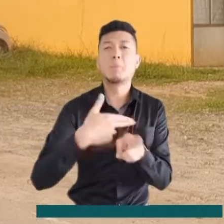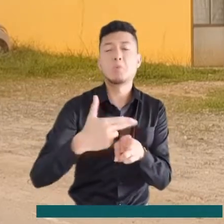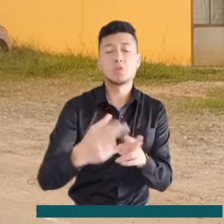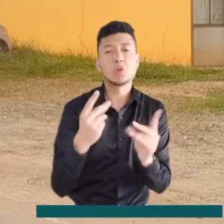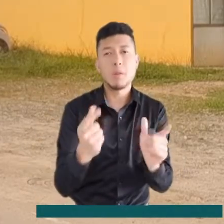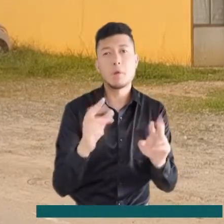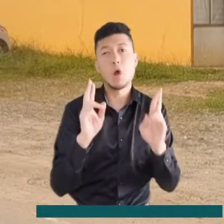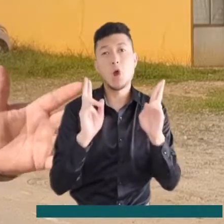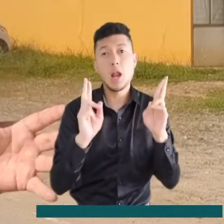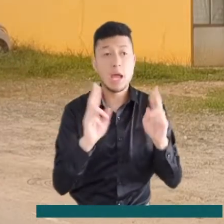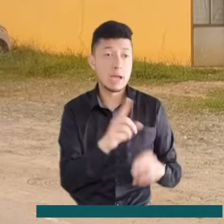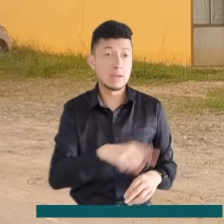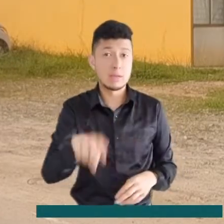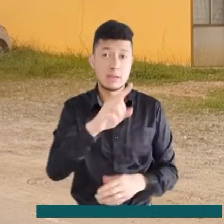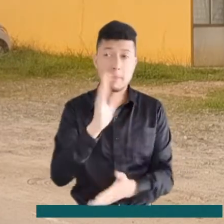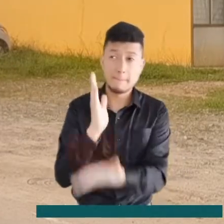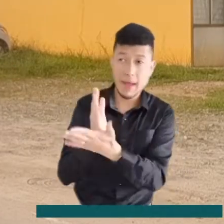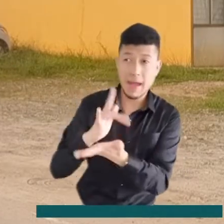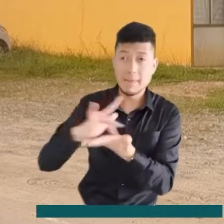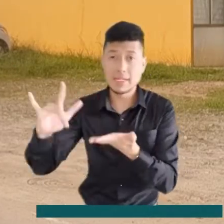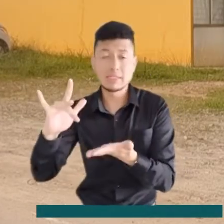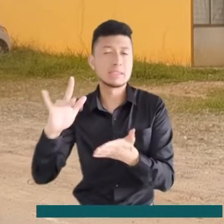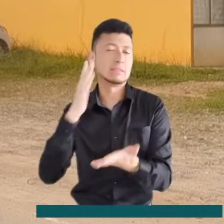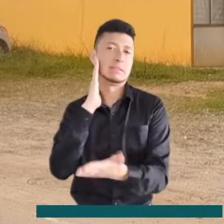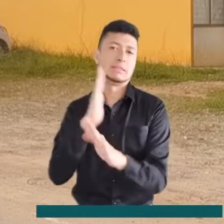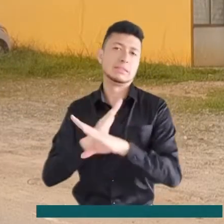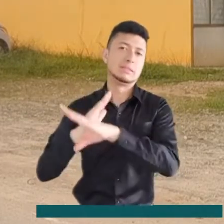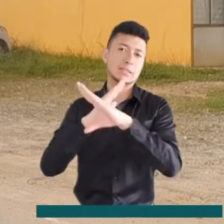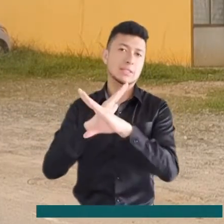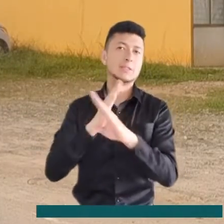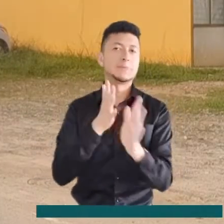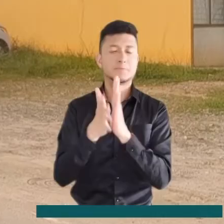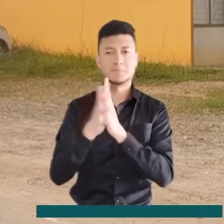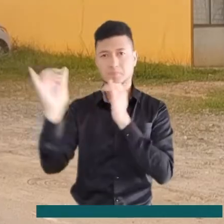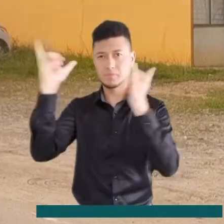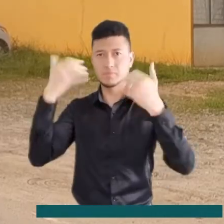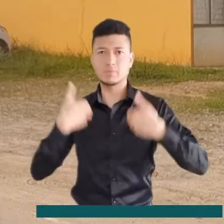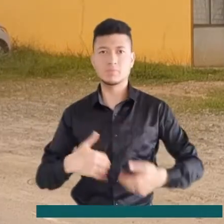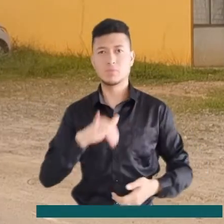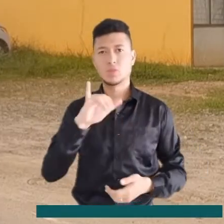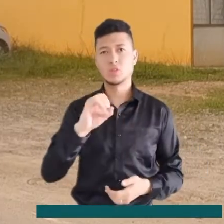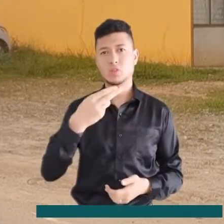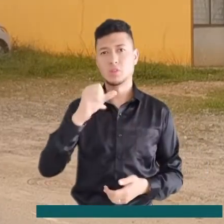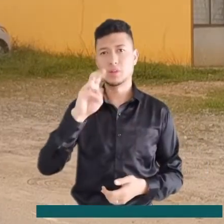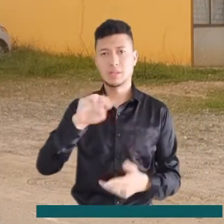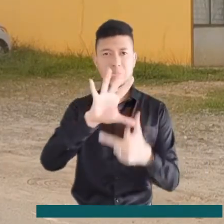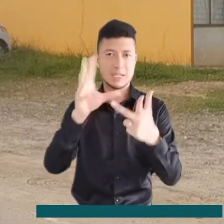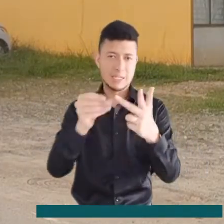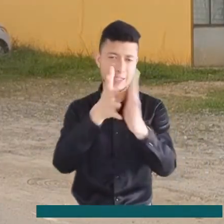más pronto posible y evitar nuevas emergencias sanitarias. Desde Casanare informó Johan Solano para Enlace 13.